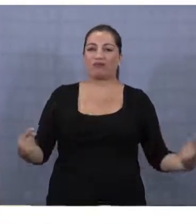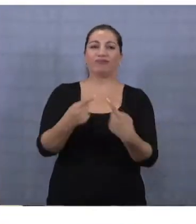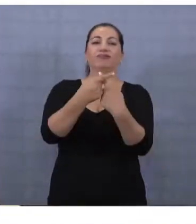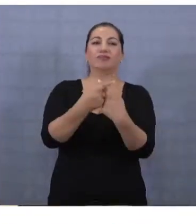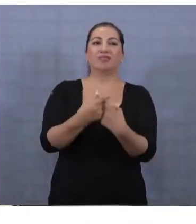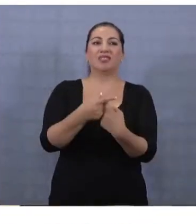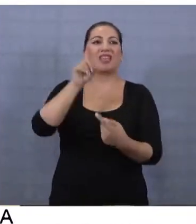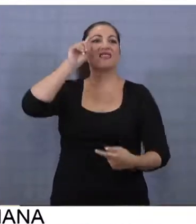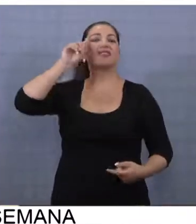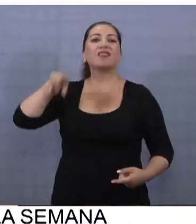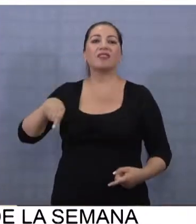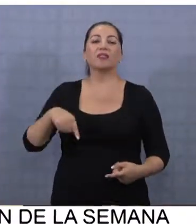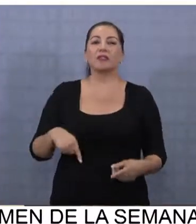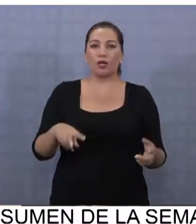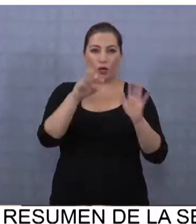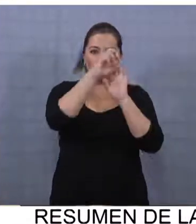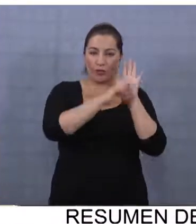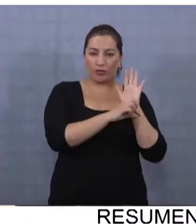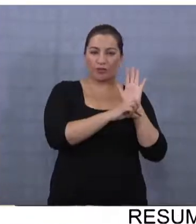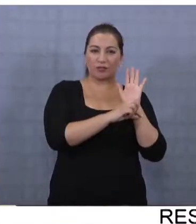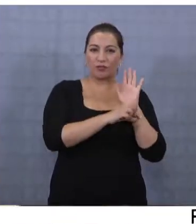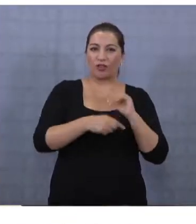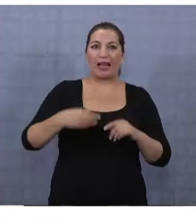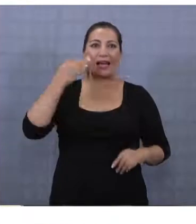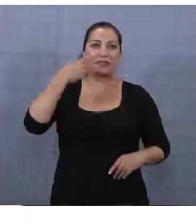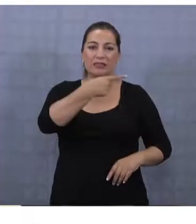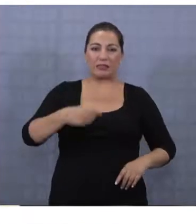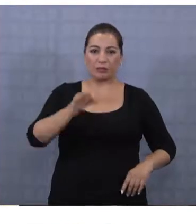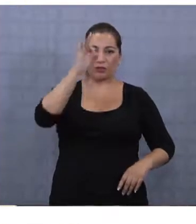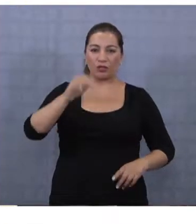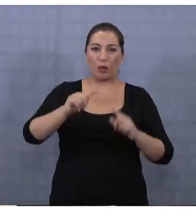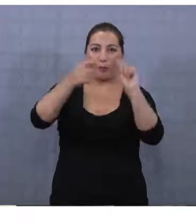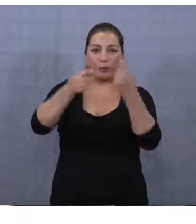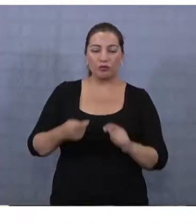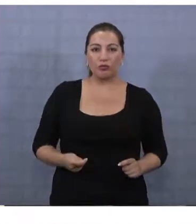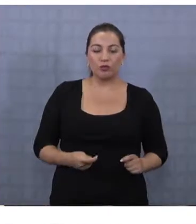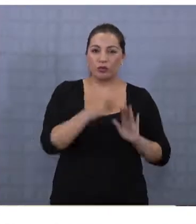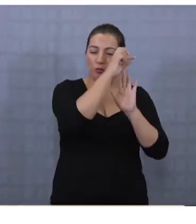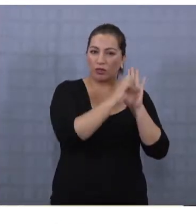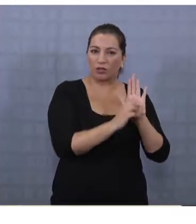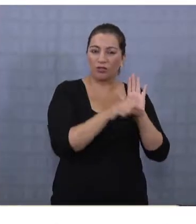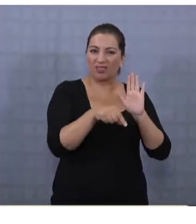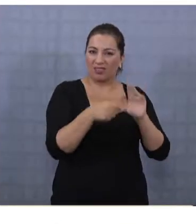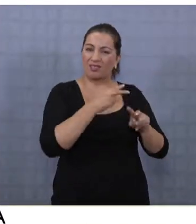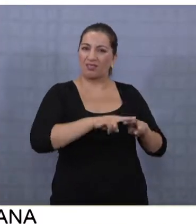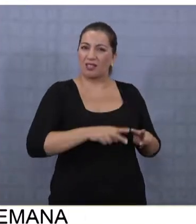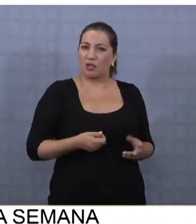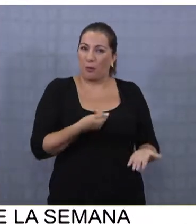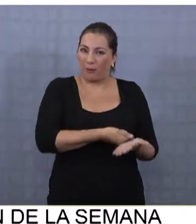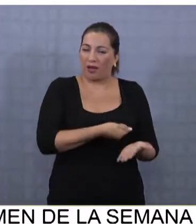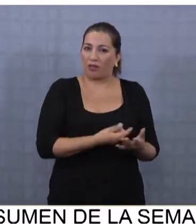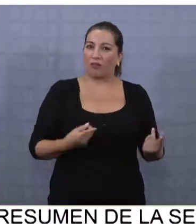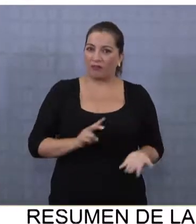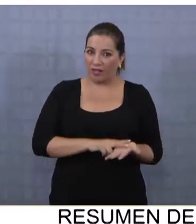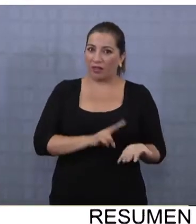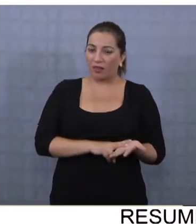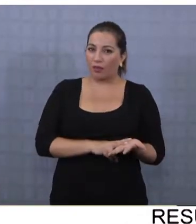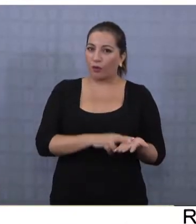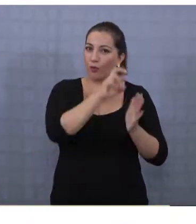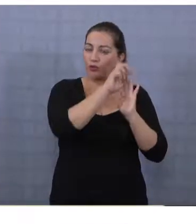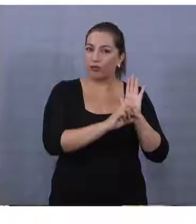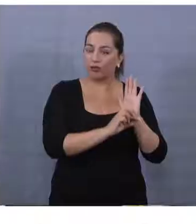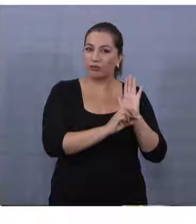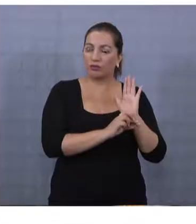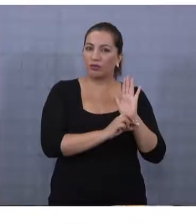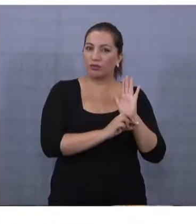Porque queremos saber si esa ejecución de prácticamente el 100% del presupuesto para proyectos se hicieron, se pagaron efectivamente esos